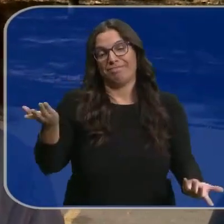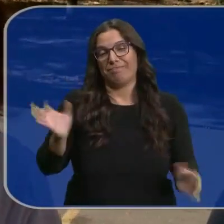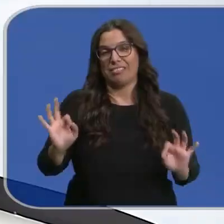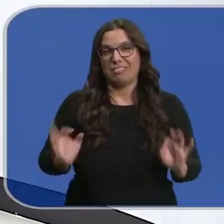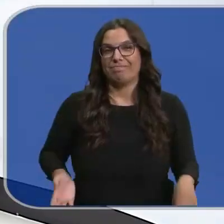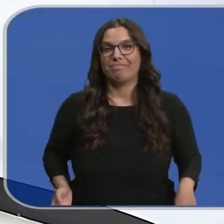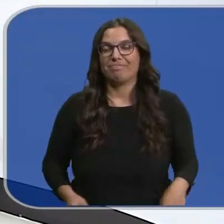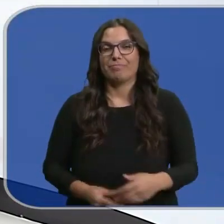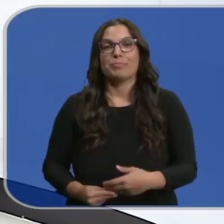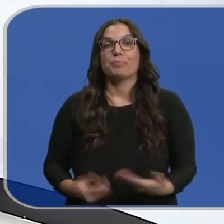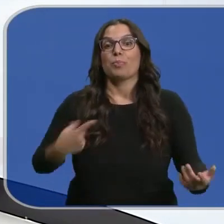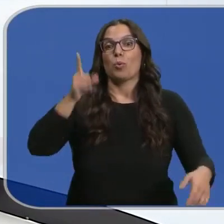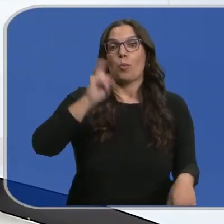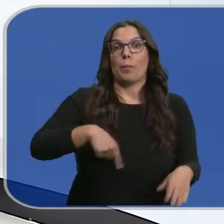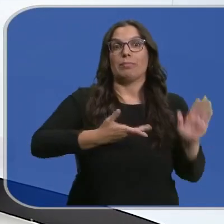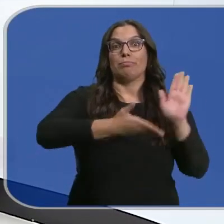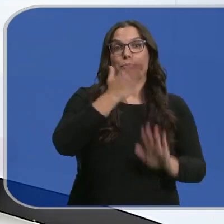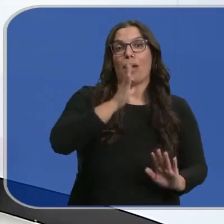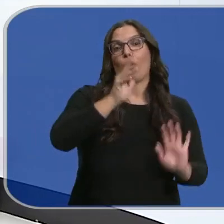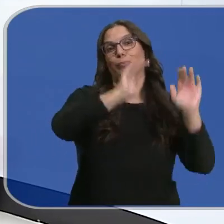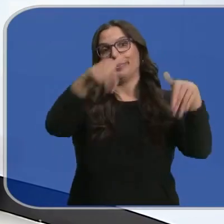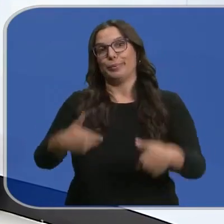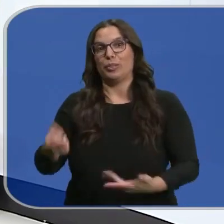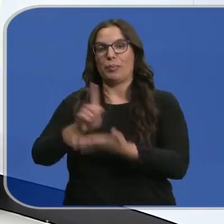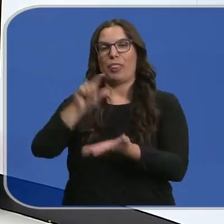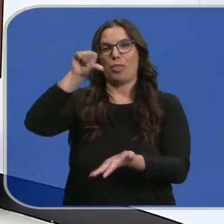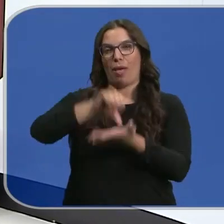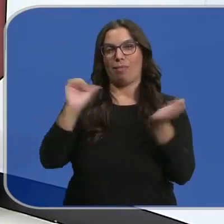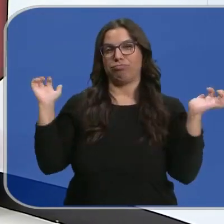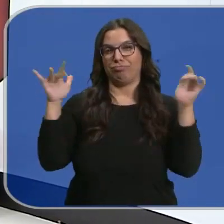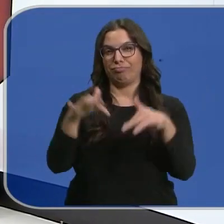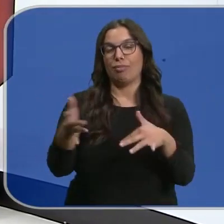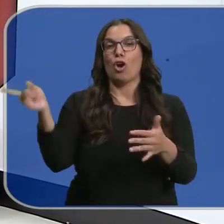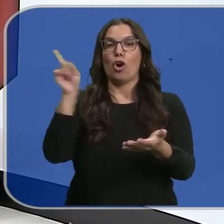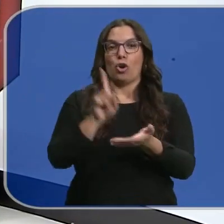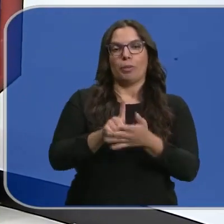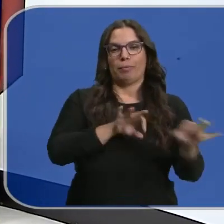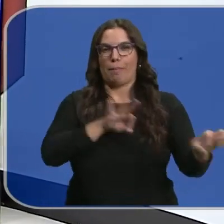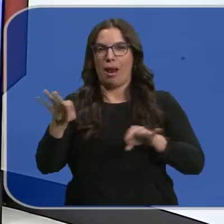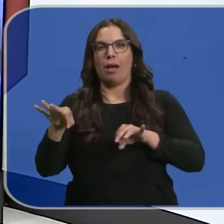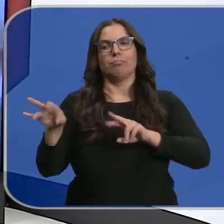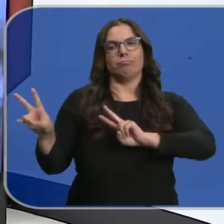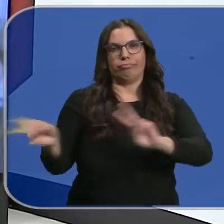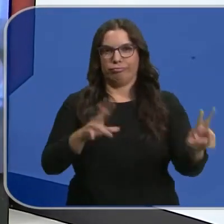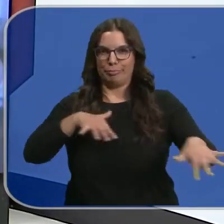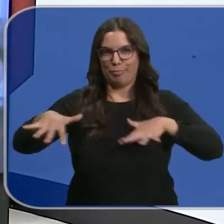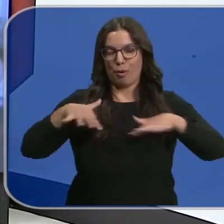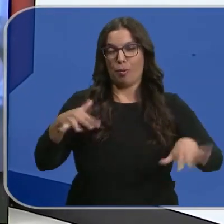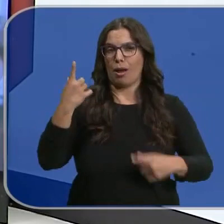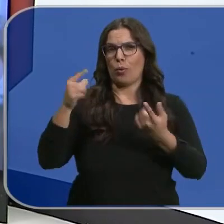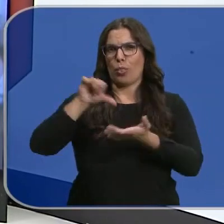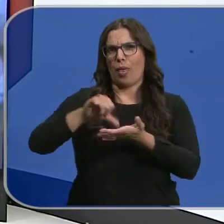tiene. Un mes fuera y ya de nuevo en las ciudades toca volver a ponerse en marcha. Muchas han